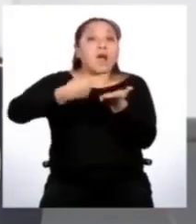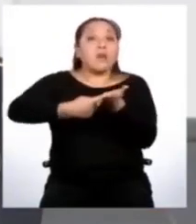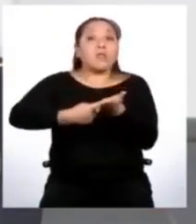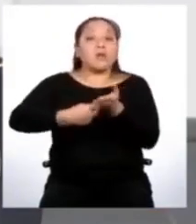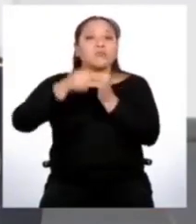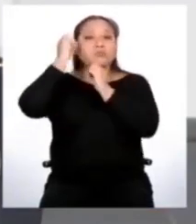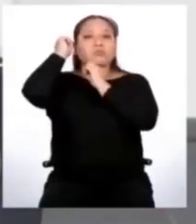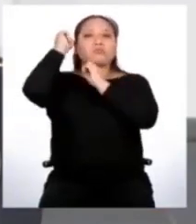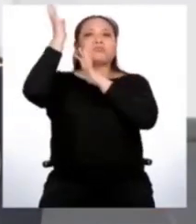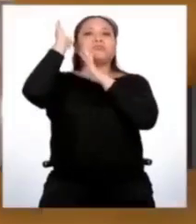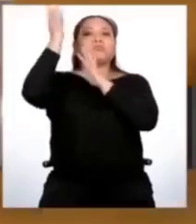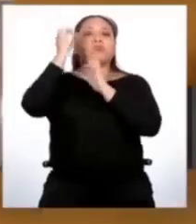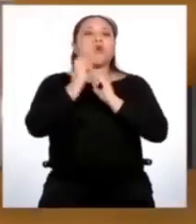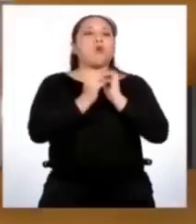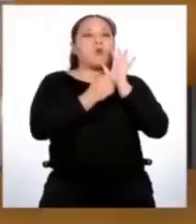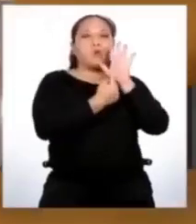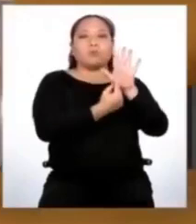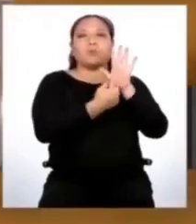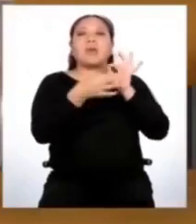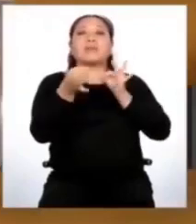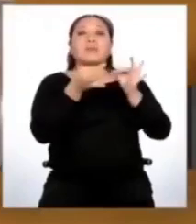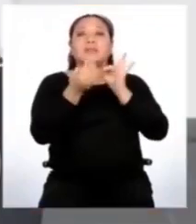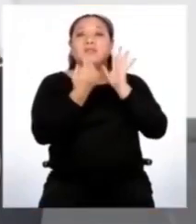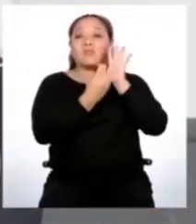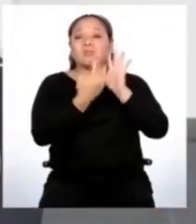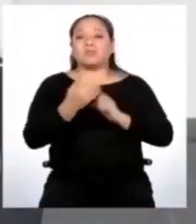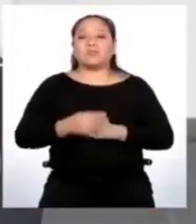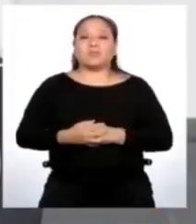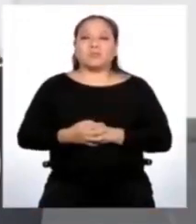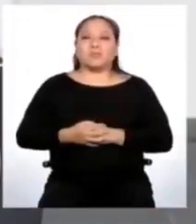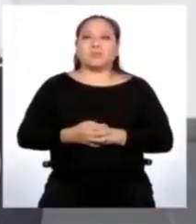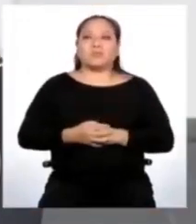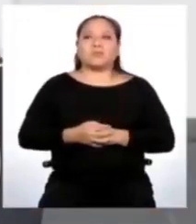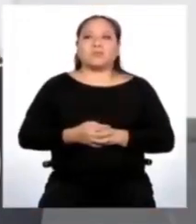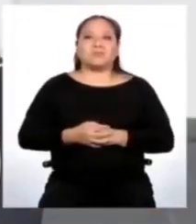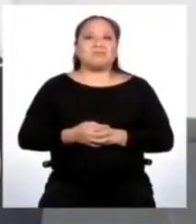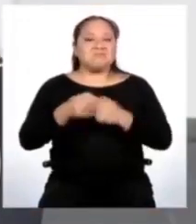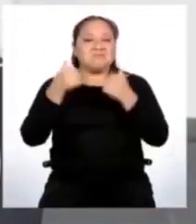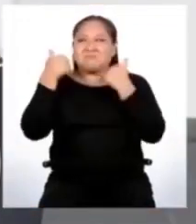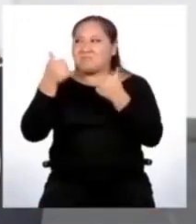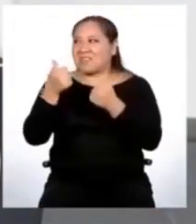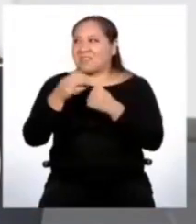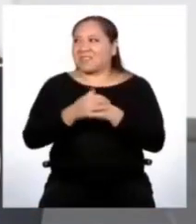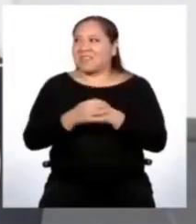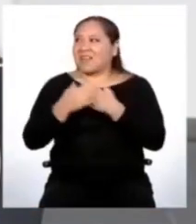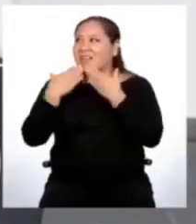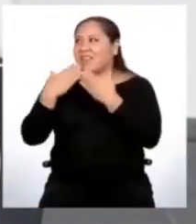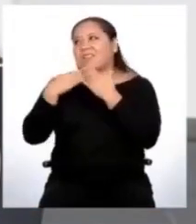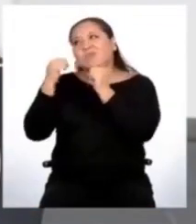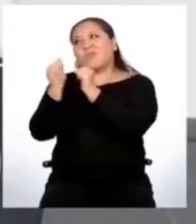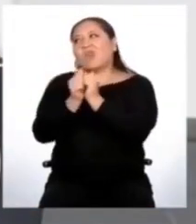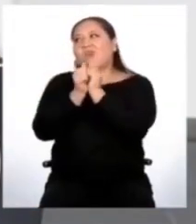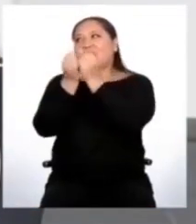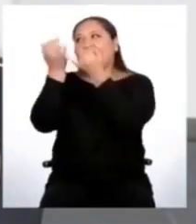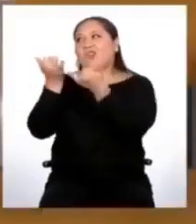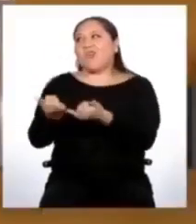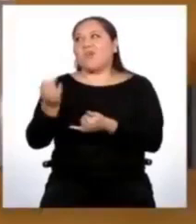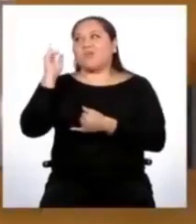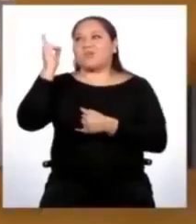discurso o una exposición. Eso mismo. Genial. Muchas gracias por acompañarnos hoy,